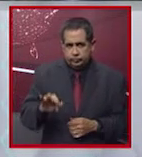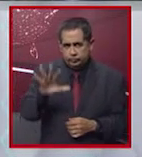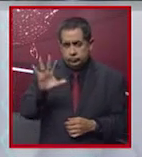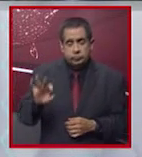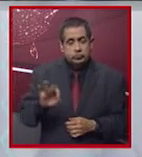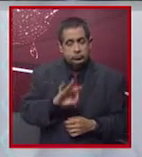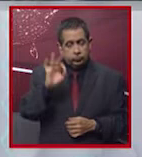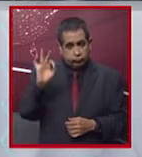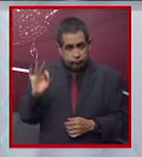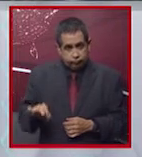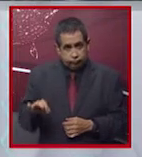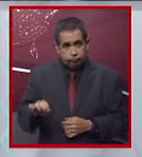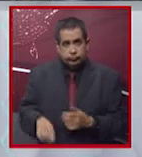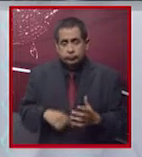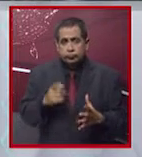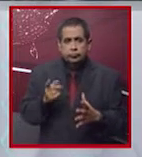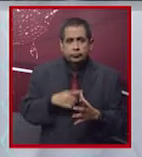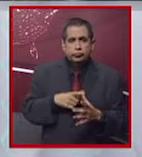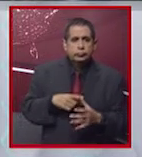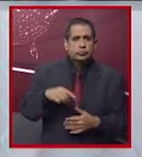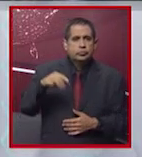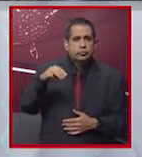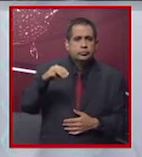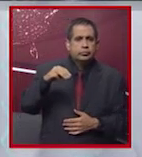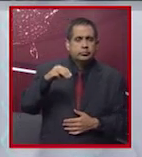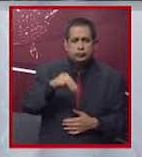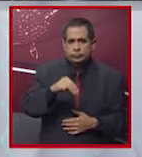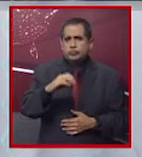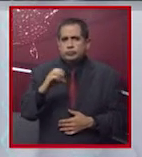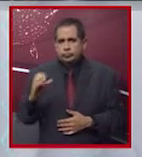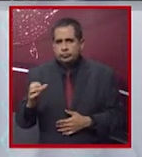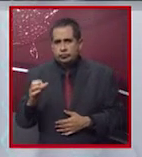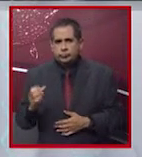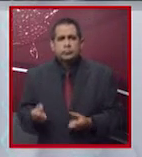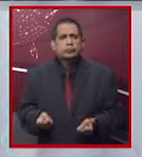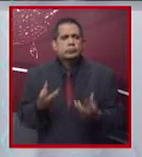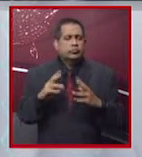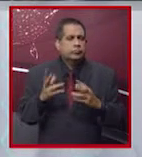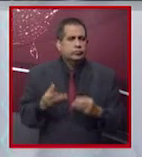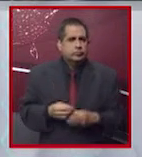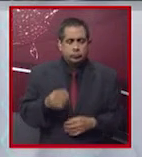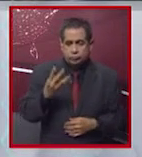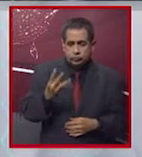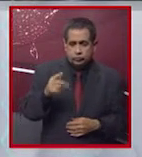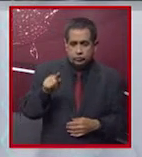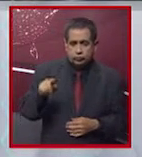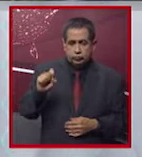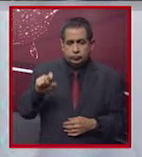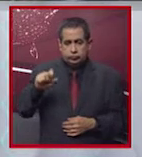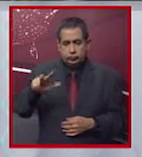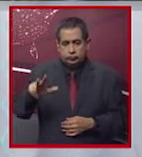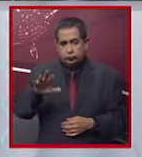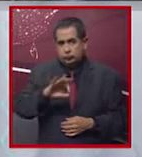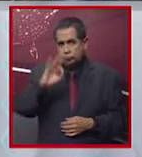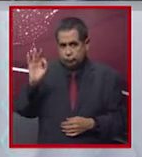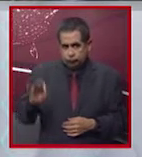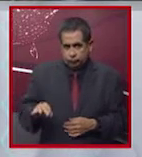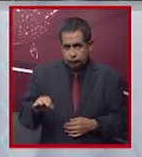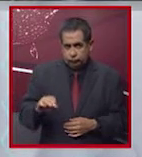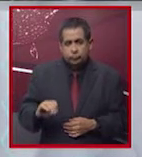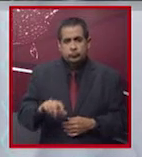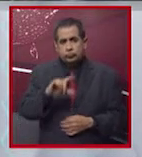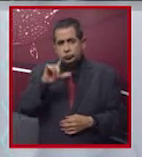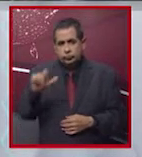el 4.45% de la votación total. El Partido Movimiento Ciudadano obtuvo el 4.68% de los